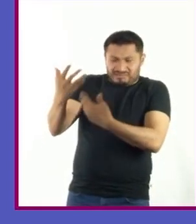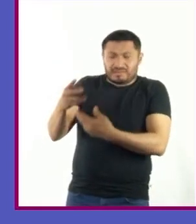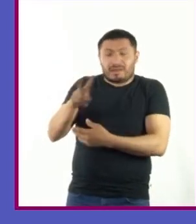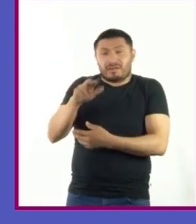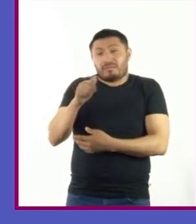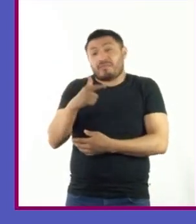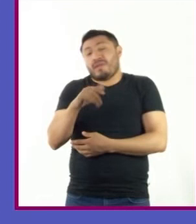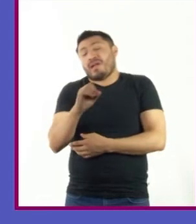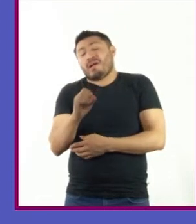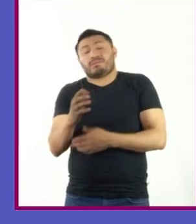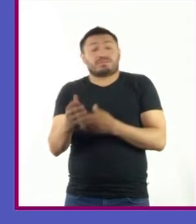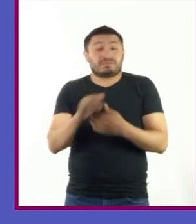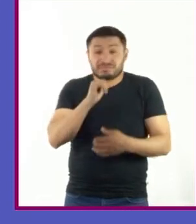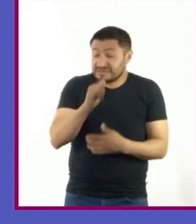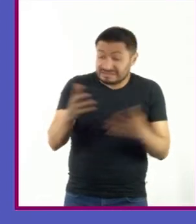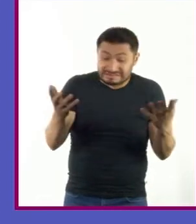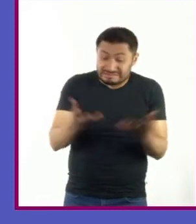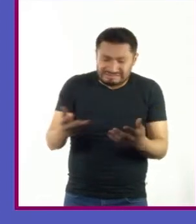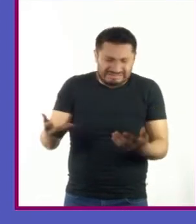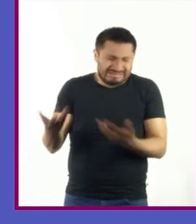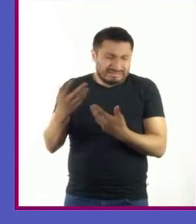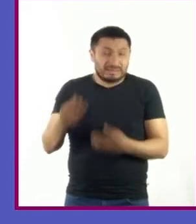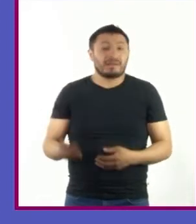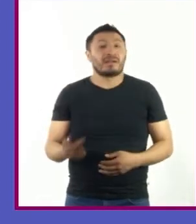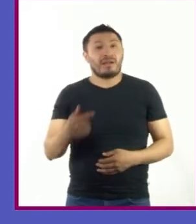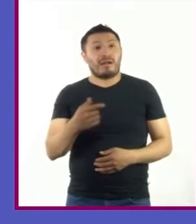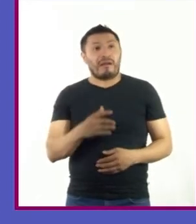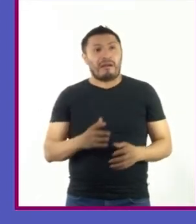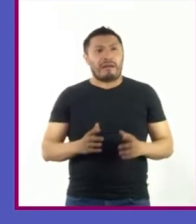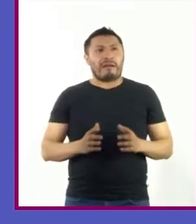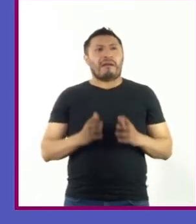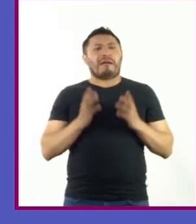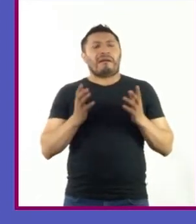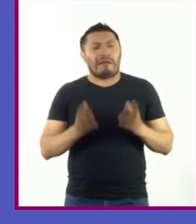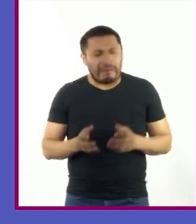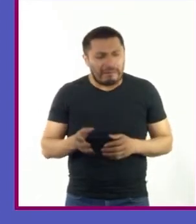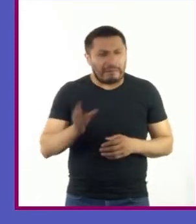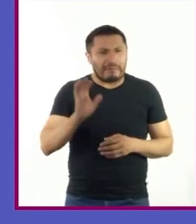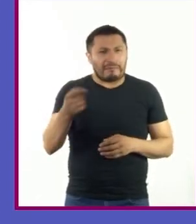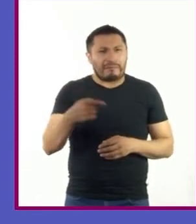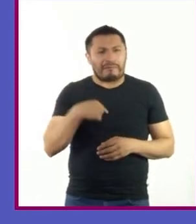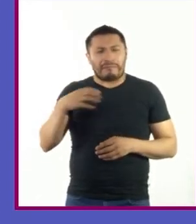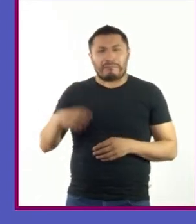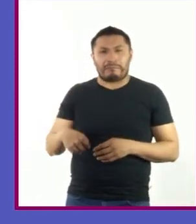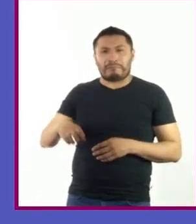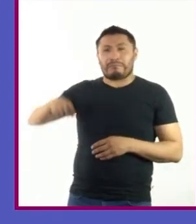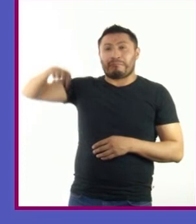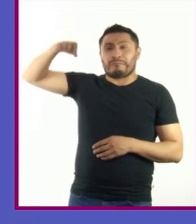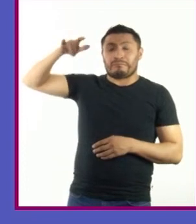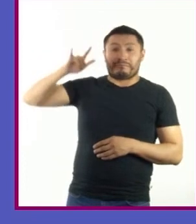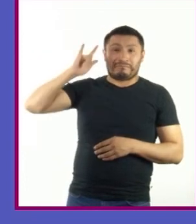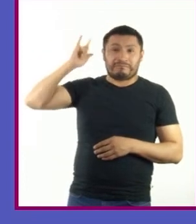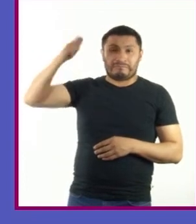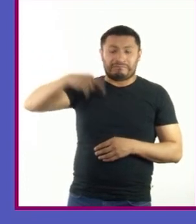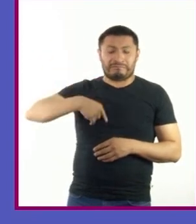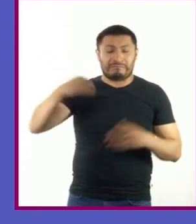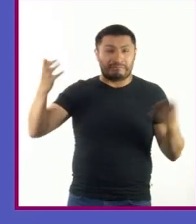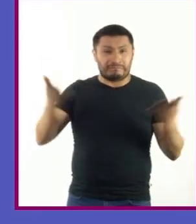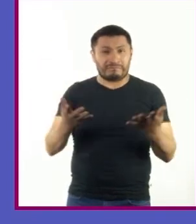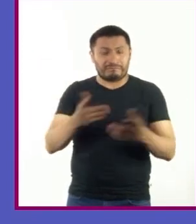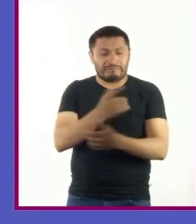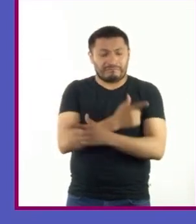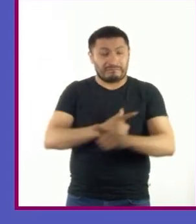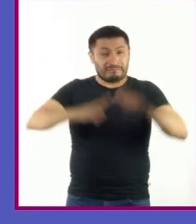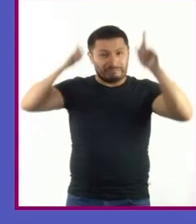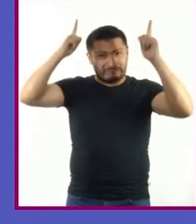vago, dijo: ¡ay! ¿Cuándo seré mayor para hacer lo que me apetezca? Y es que no quería hacer